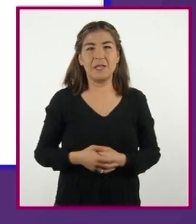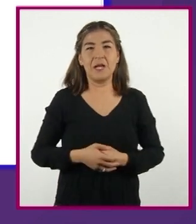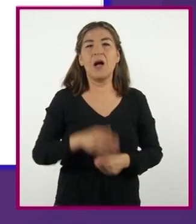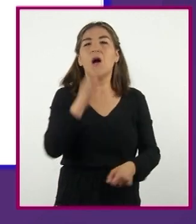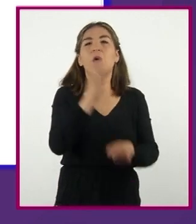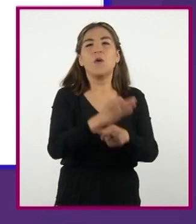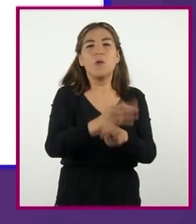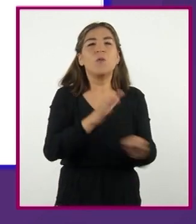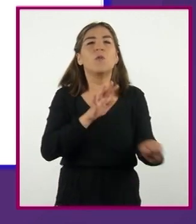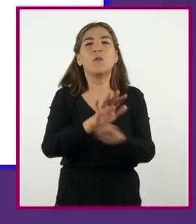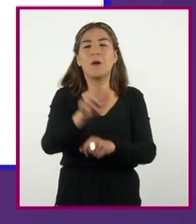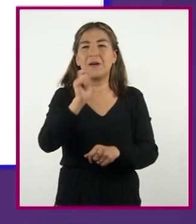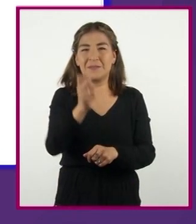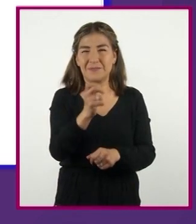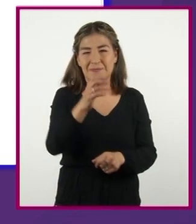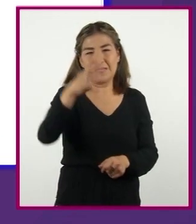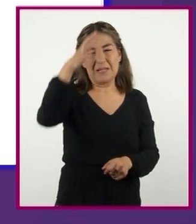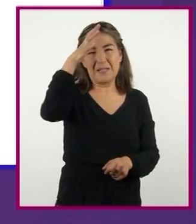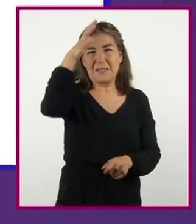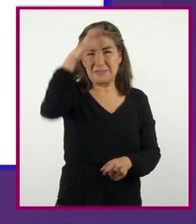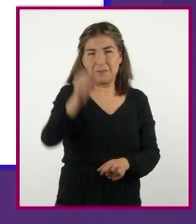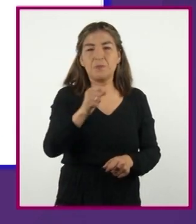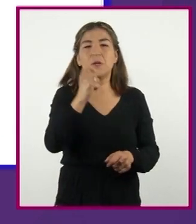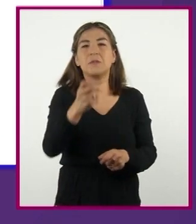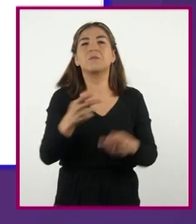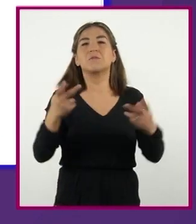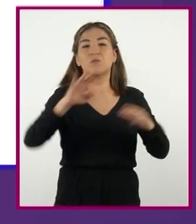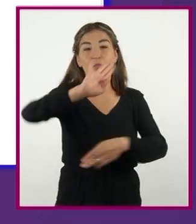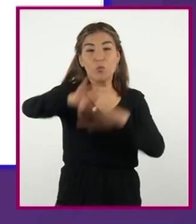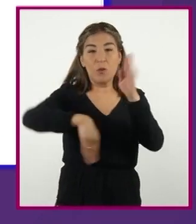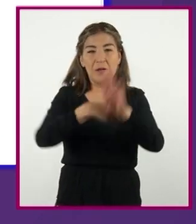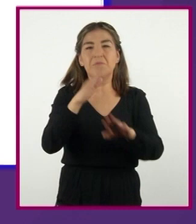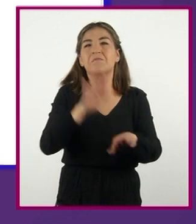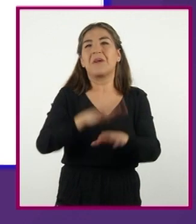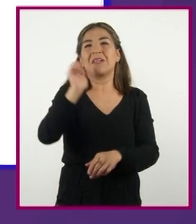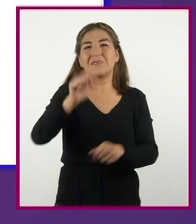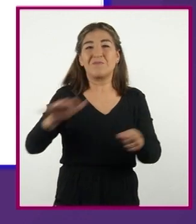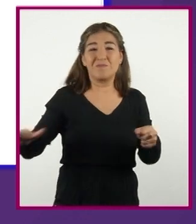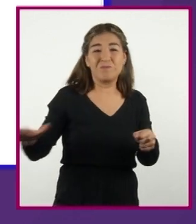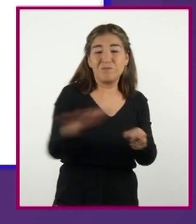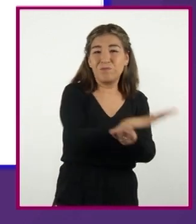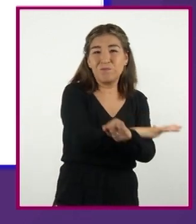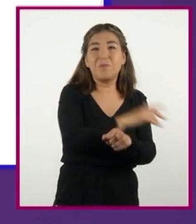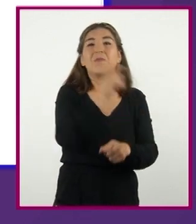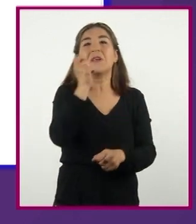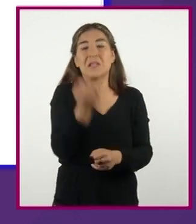relación estrecha con estos aspectos está la presencia de un mundo sobrepoblado